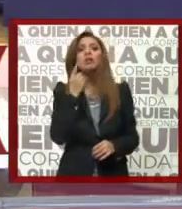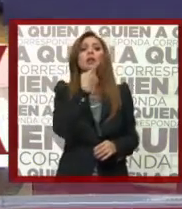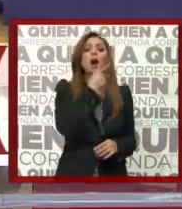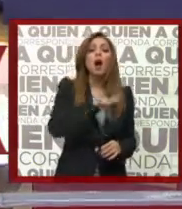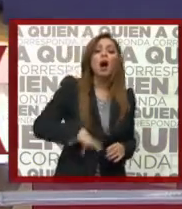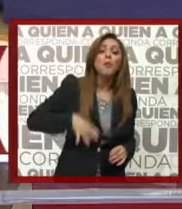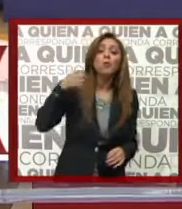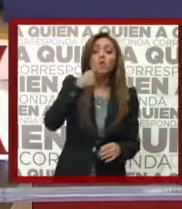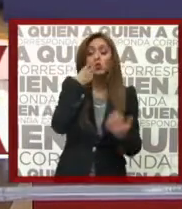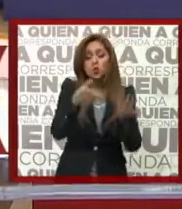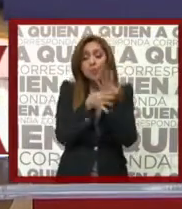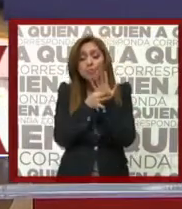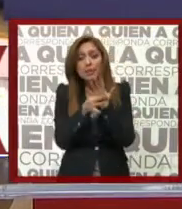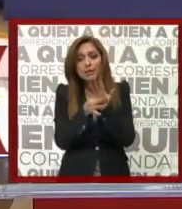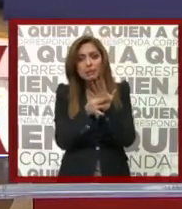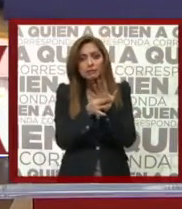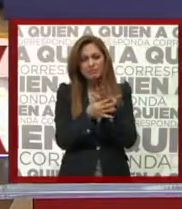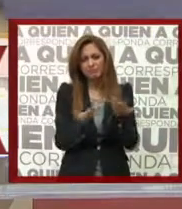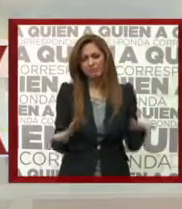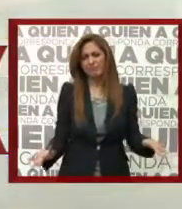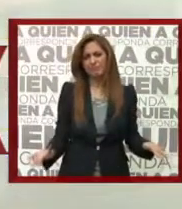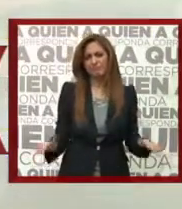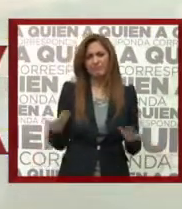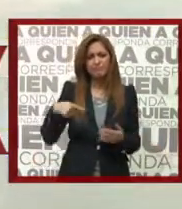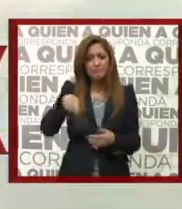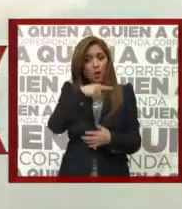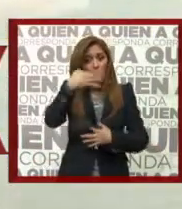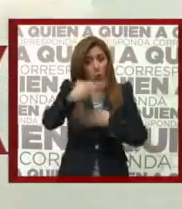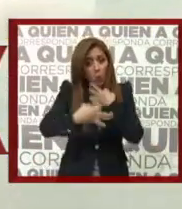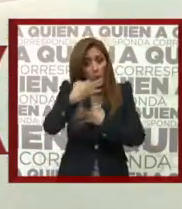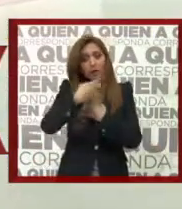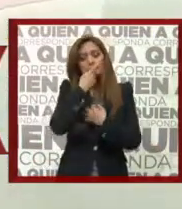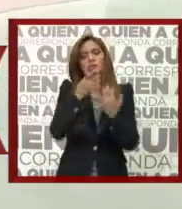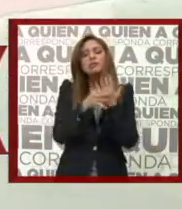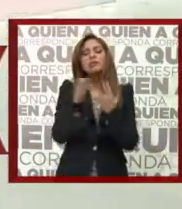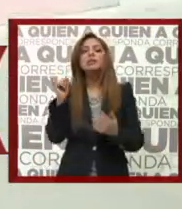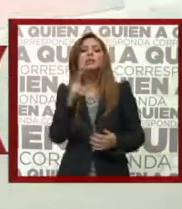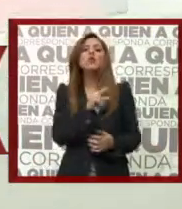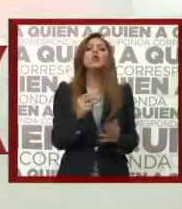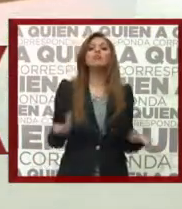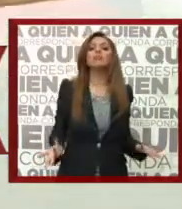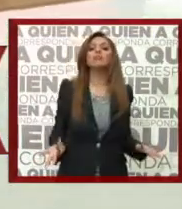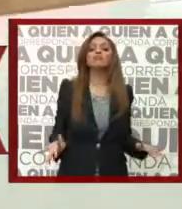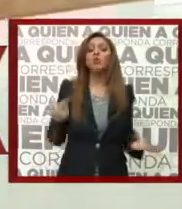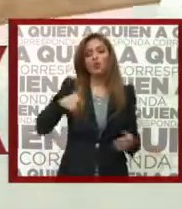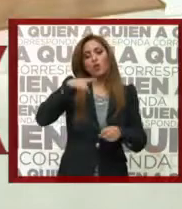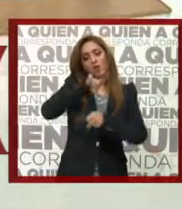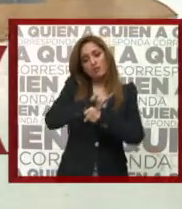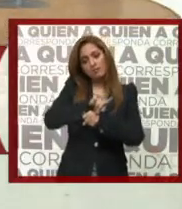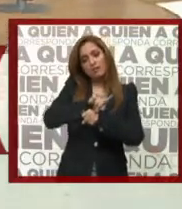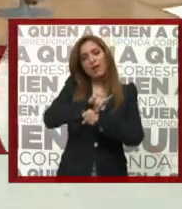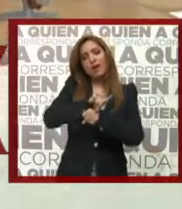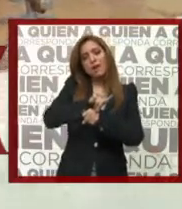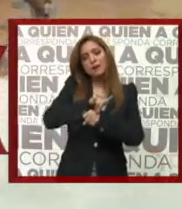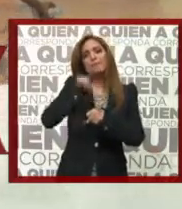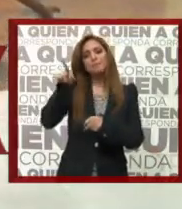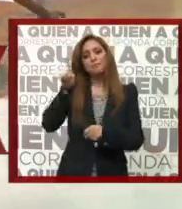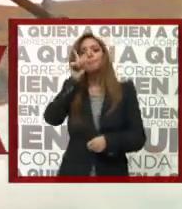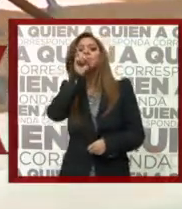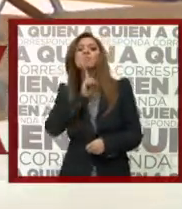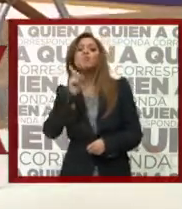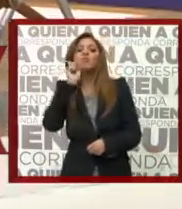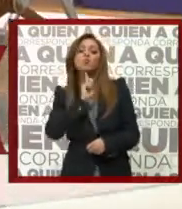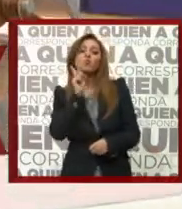que trató de abusar de las niñas para que te quedes con la casa, el dinero y todo, hoy esa